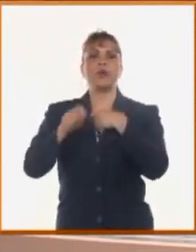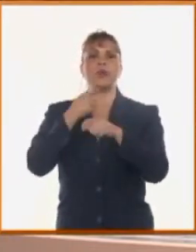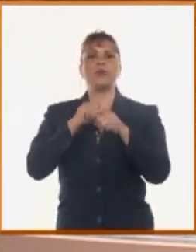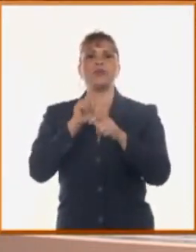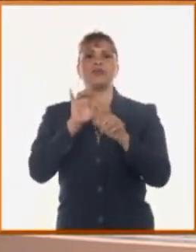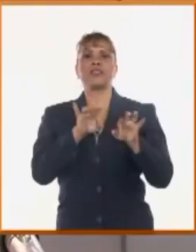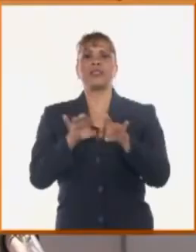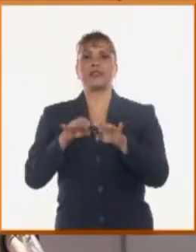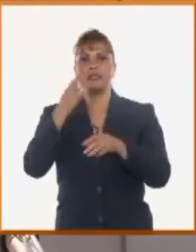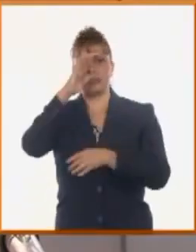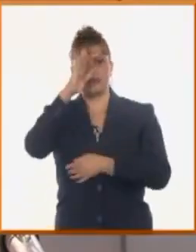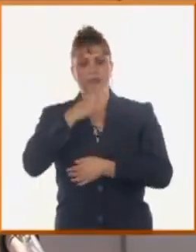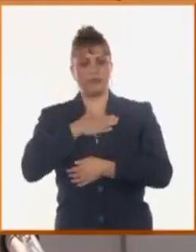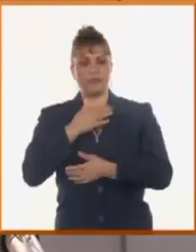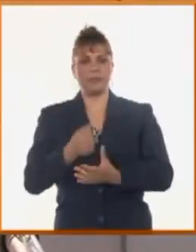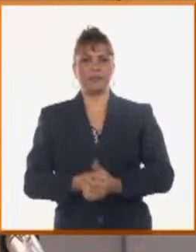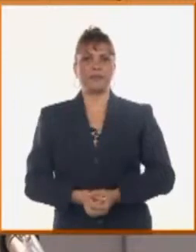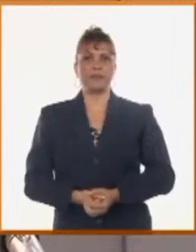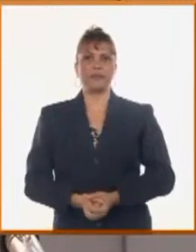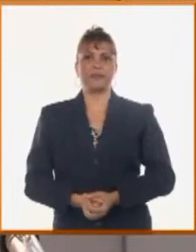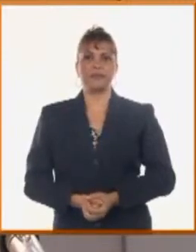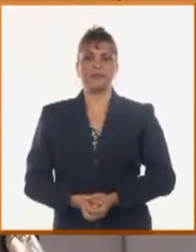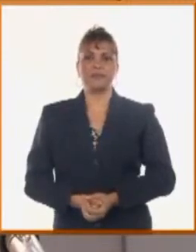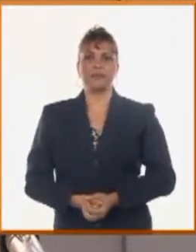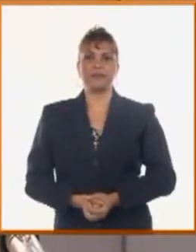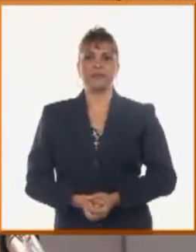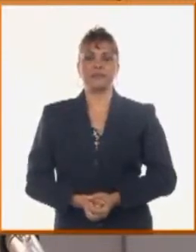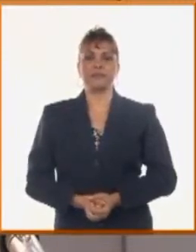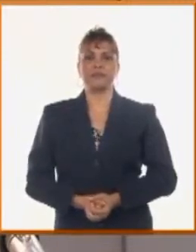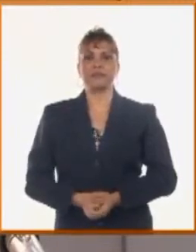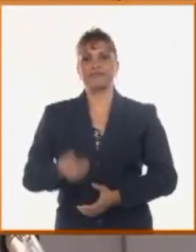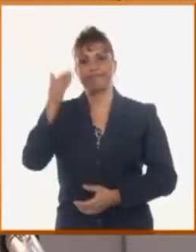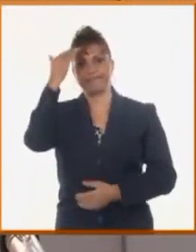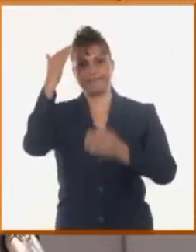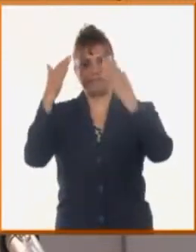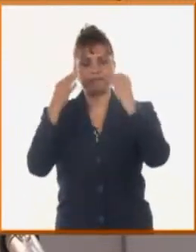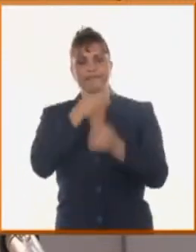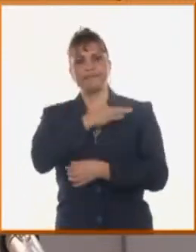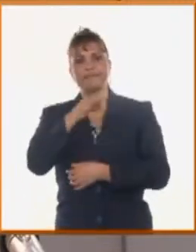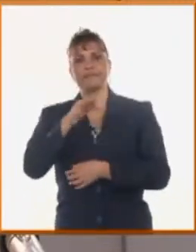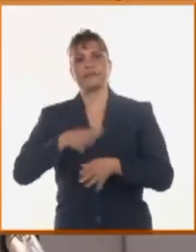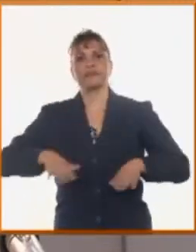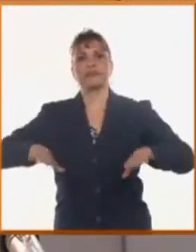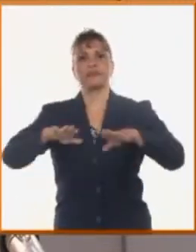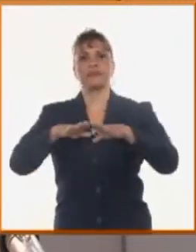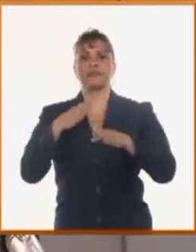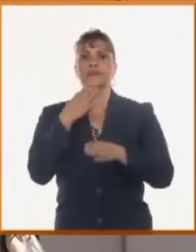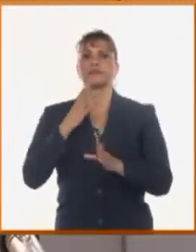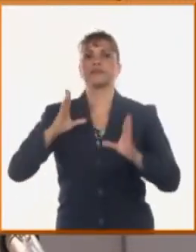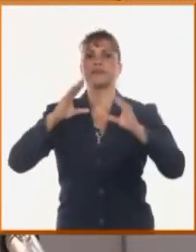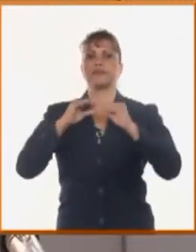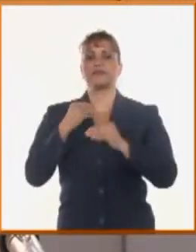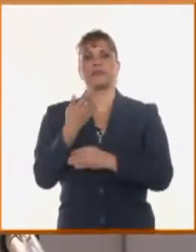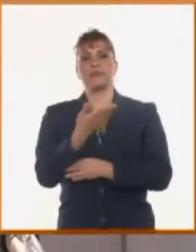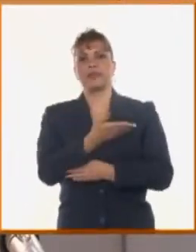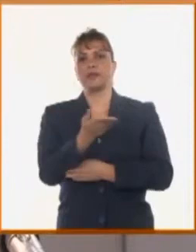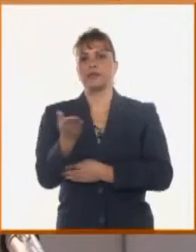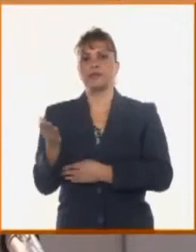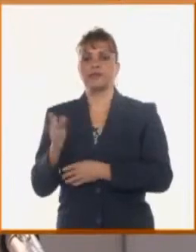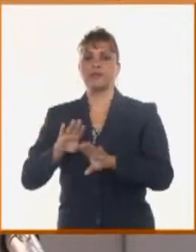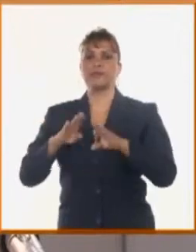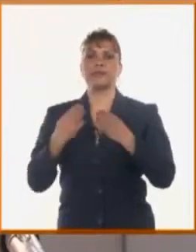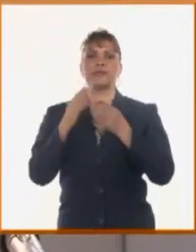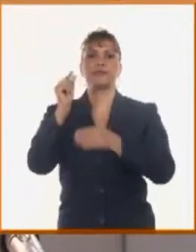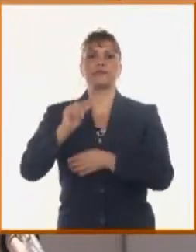país? Bueno, Randy, agradecerte la invitación a la mesa redonda y muy buenas noches para ustedes y todos los que nos escuchan y